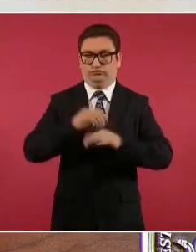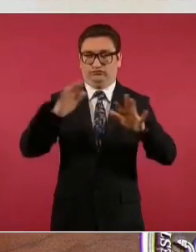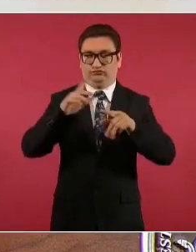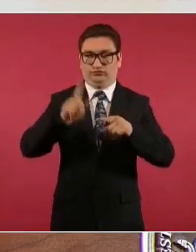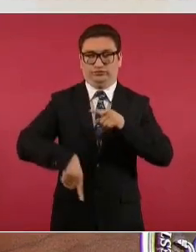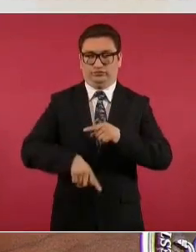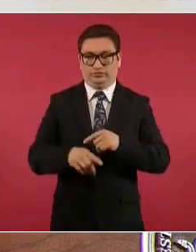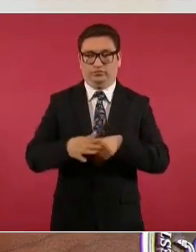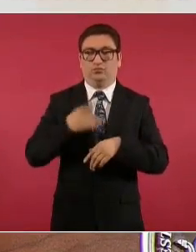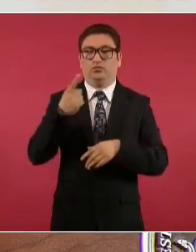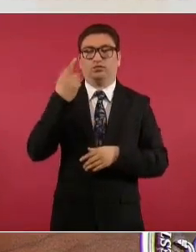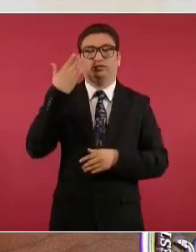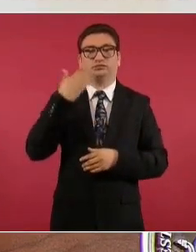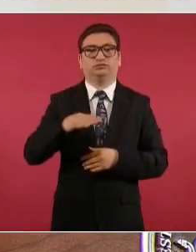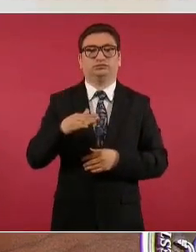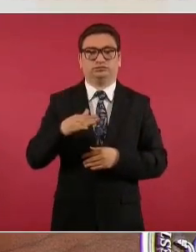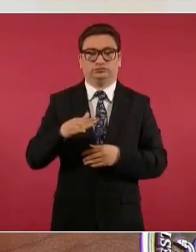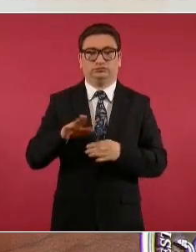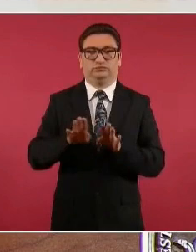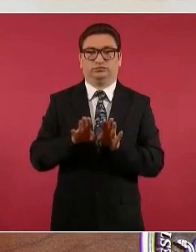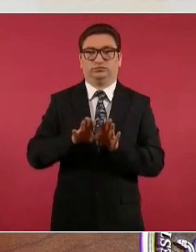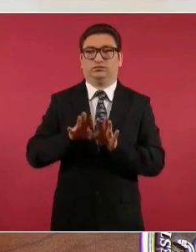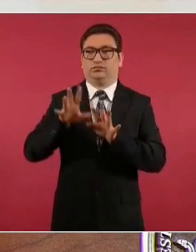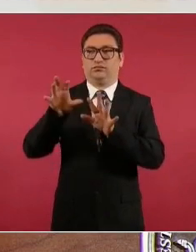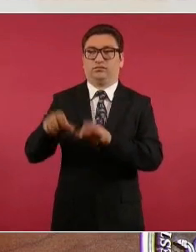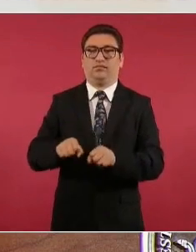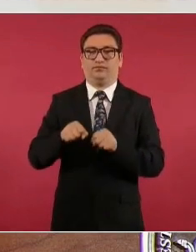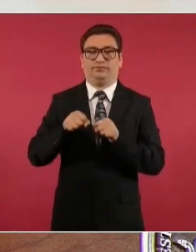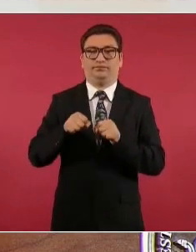porque estaba de por medio detener